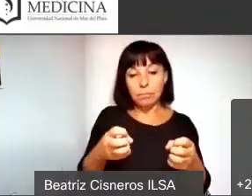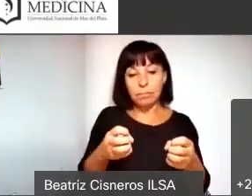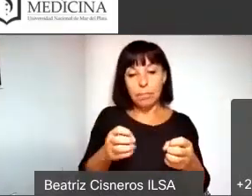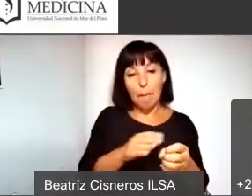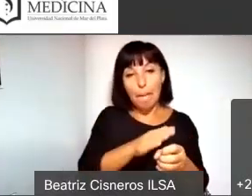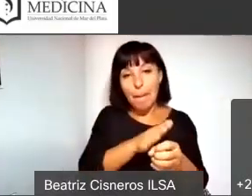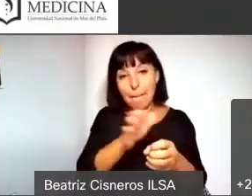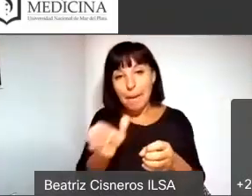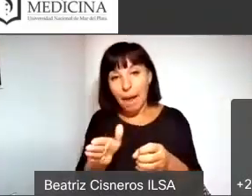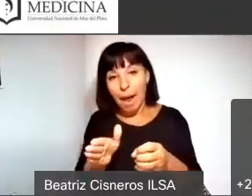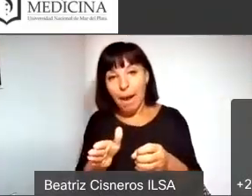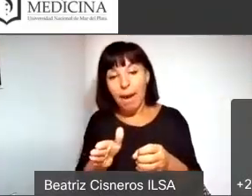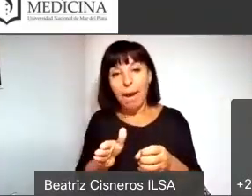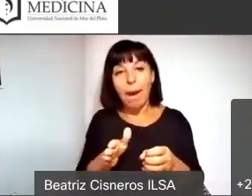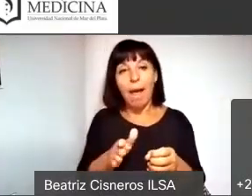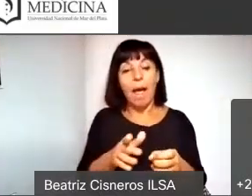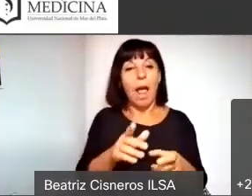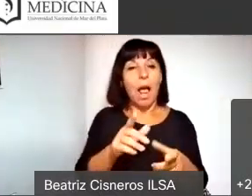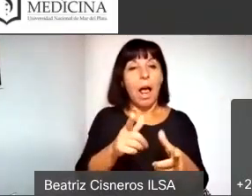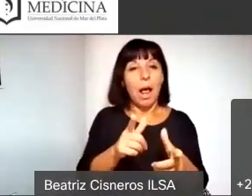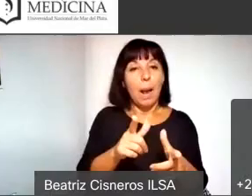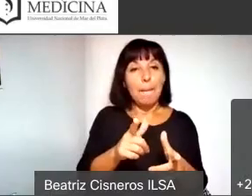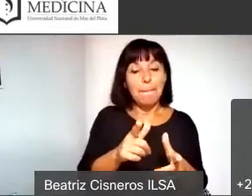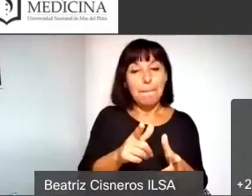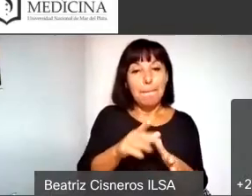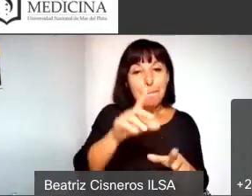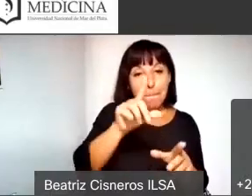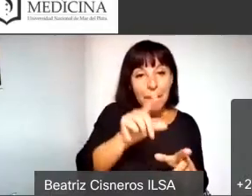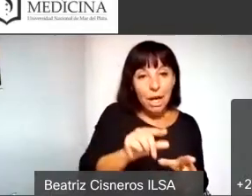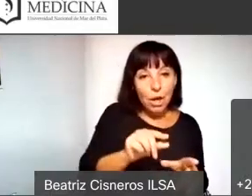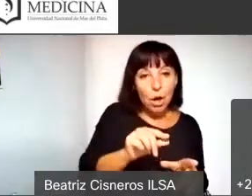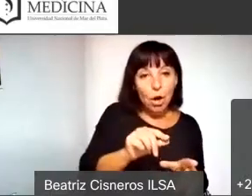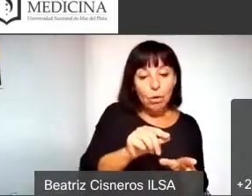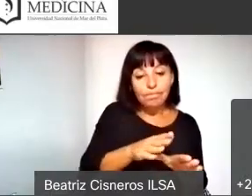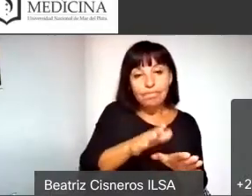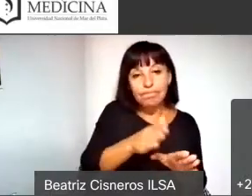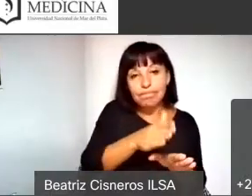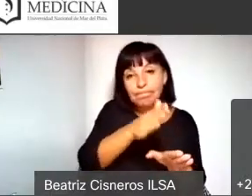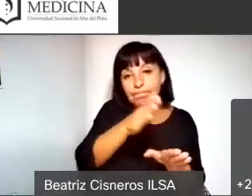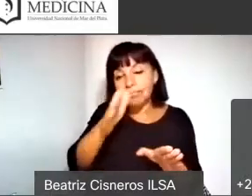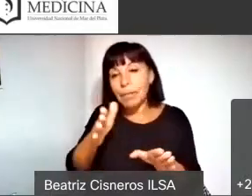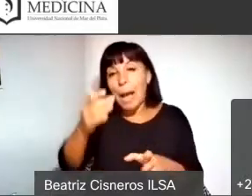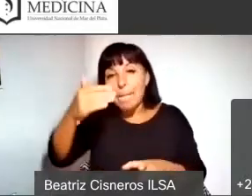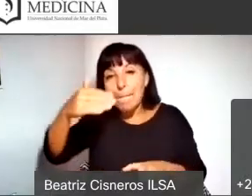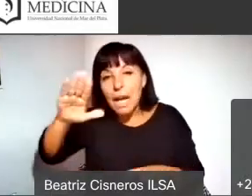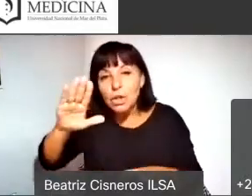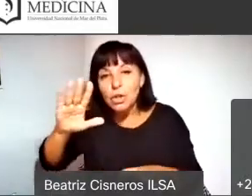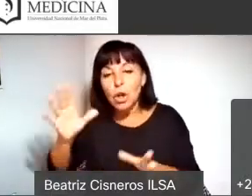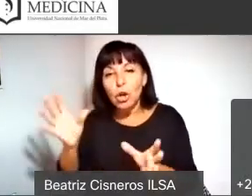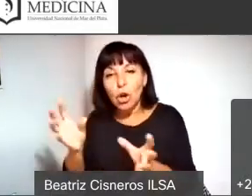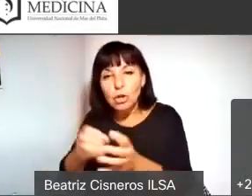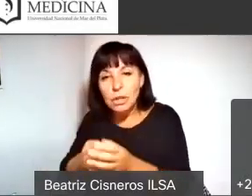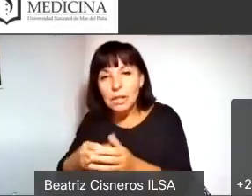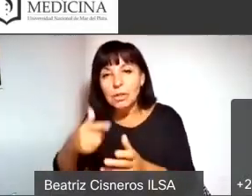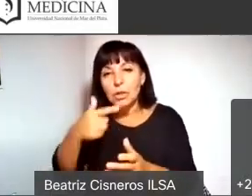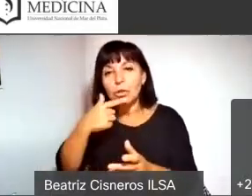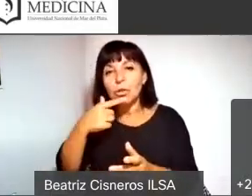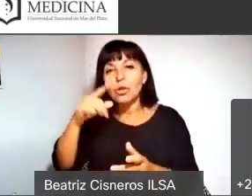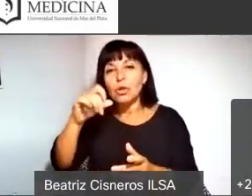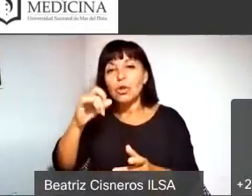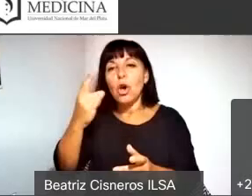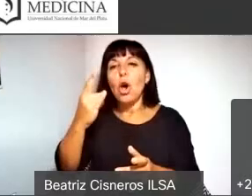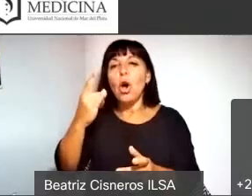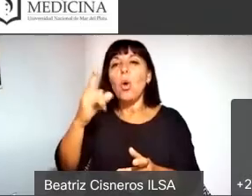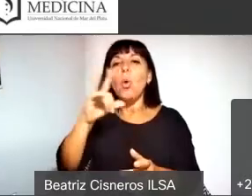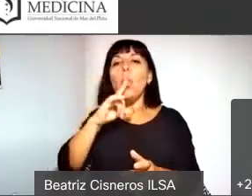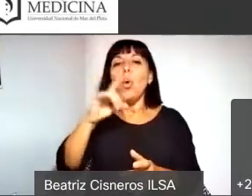hay menor concentración de soluto, hacia otro lado de la membrana donde hay mayor concentración de soluto. ¿Y qué función va a